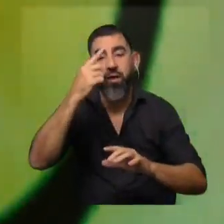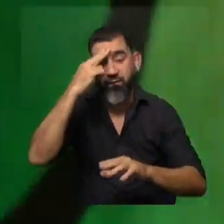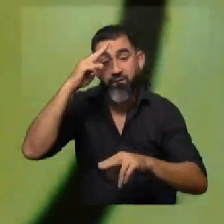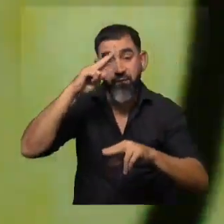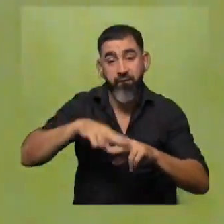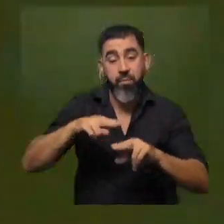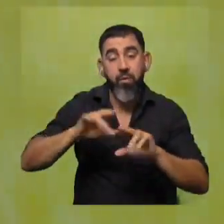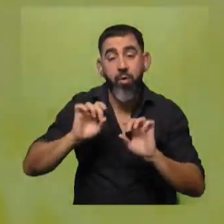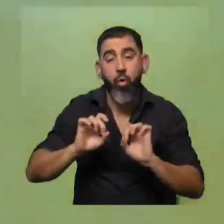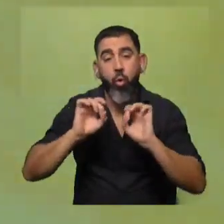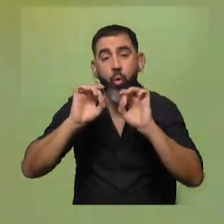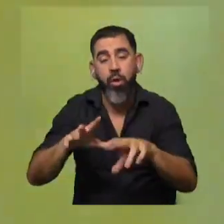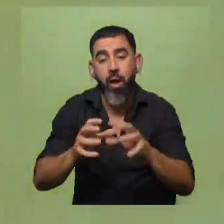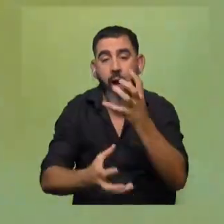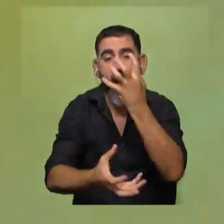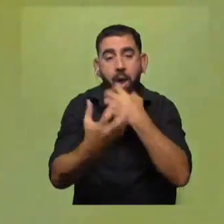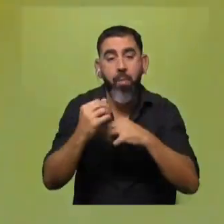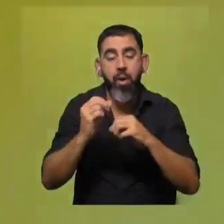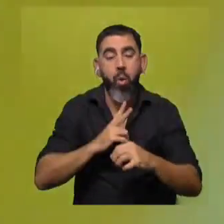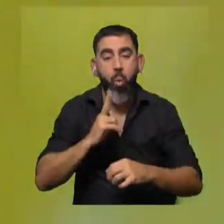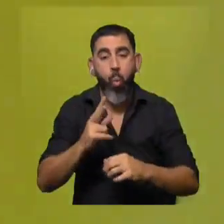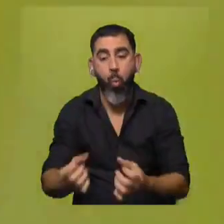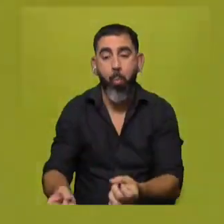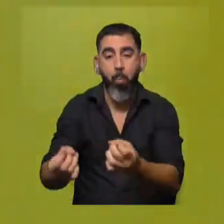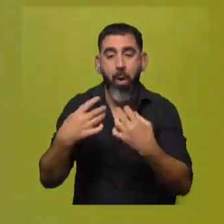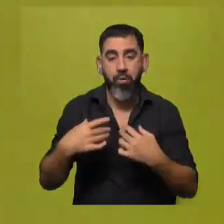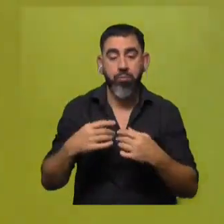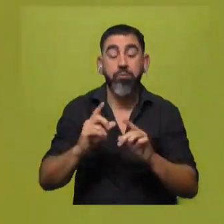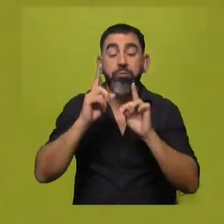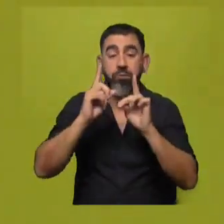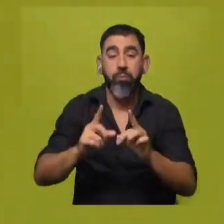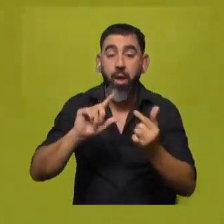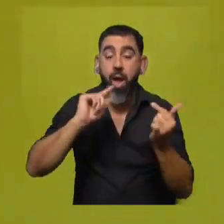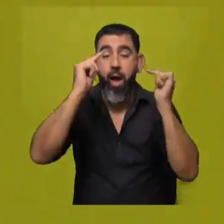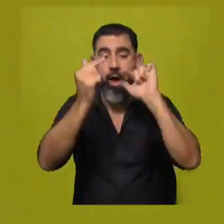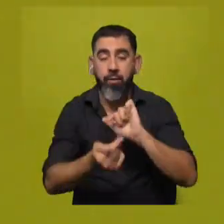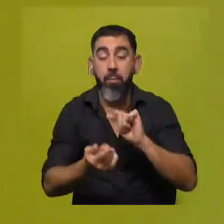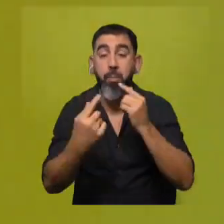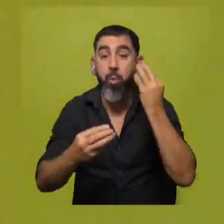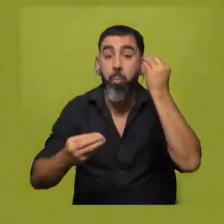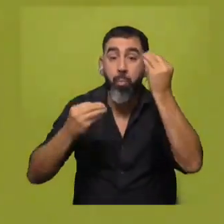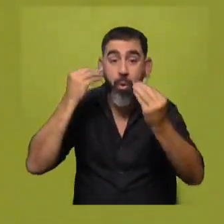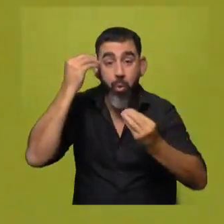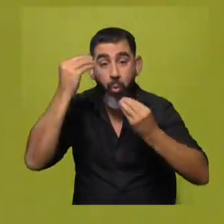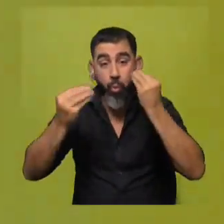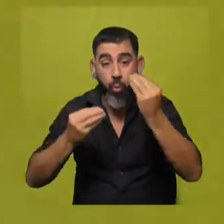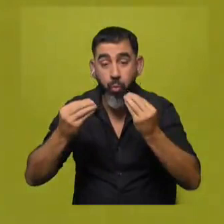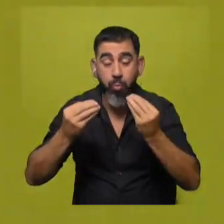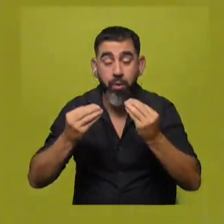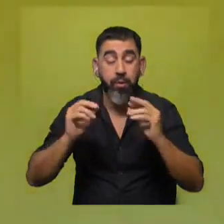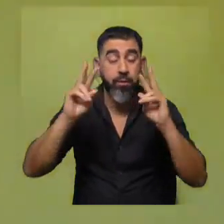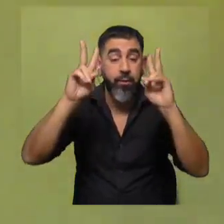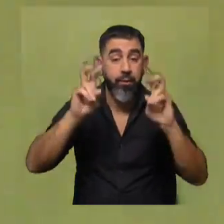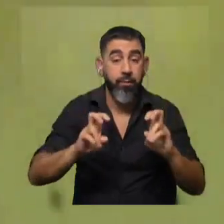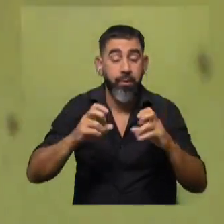de animales hacia humanos. Y seguramente también en el camino inverso, pero lo que nos preocupa a nosotros, y más en el concepto